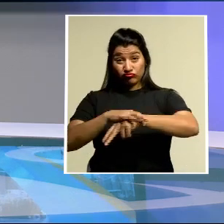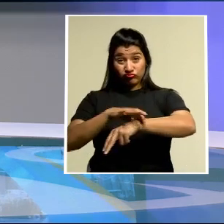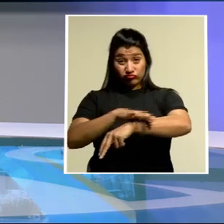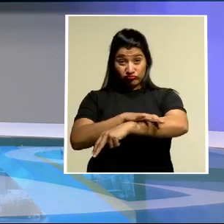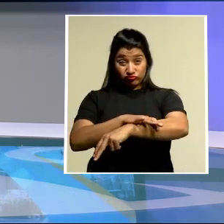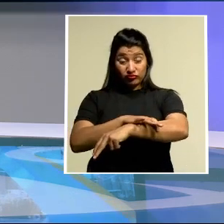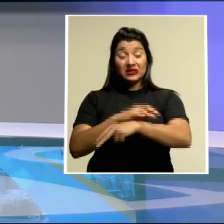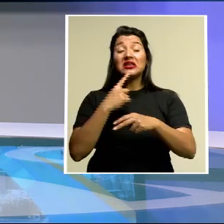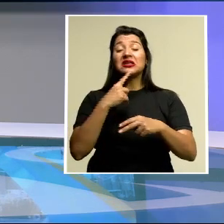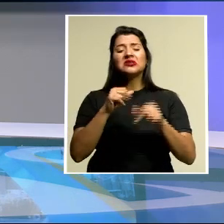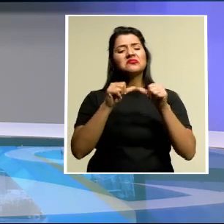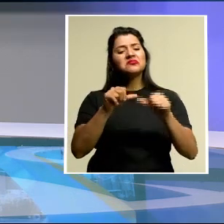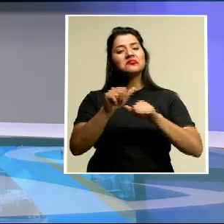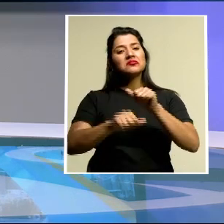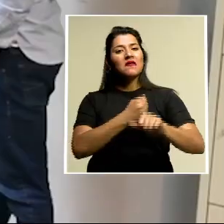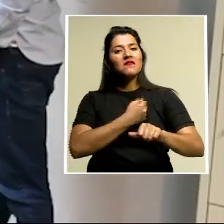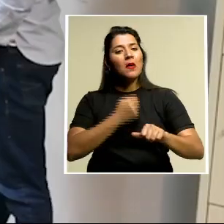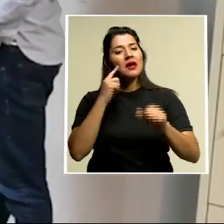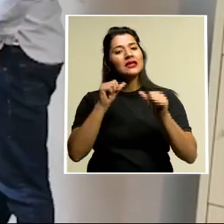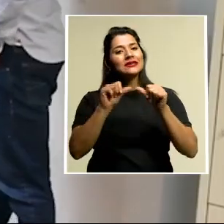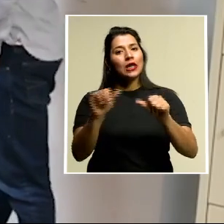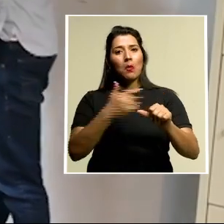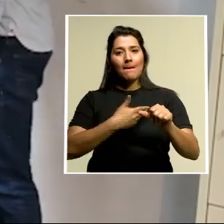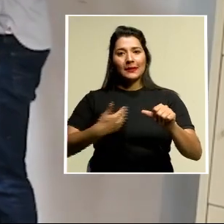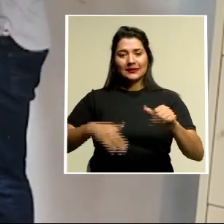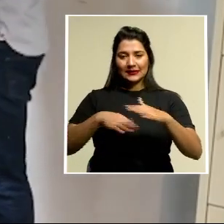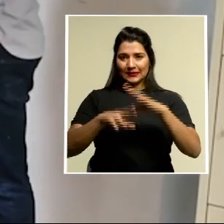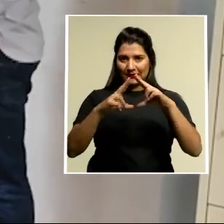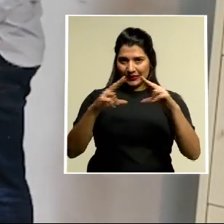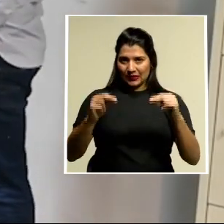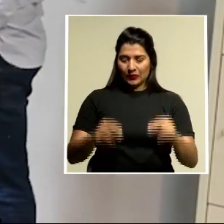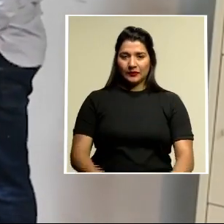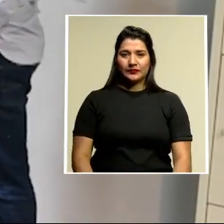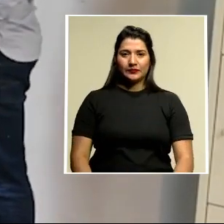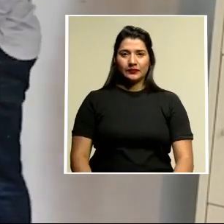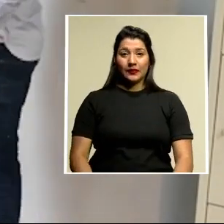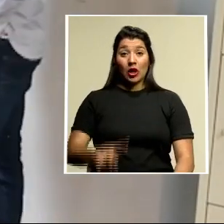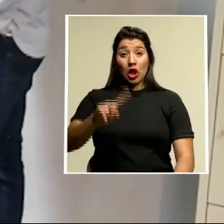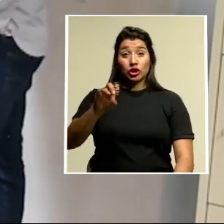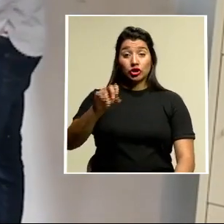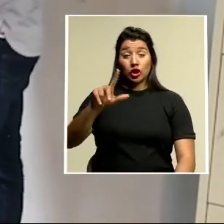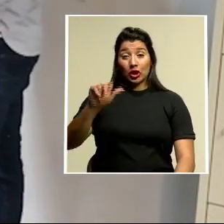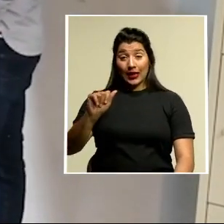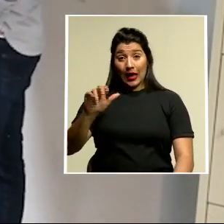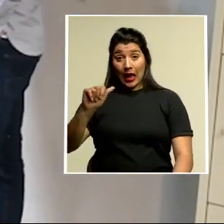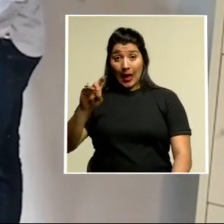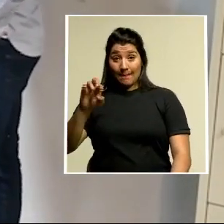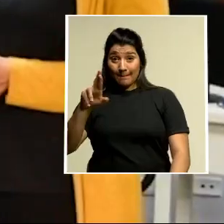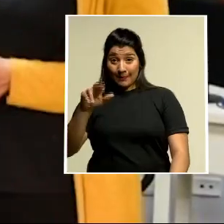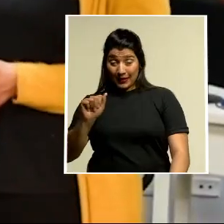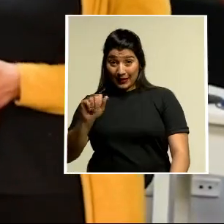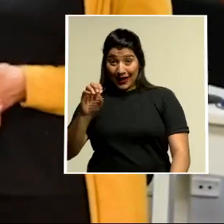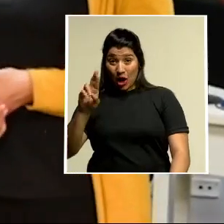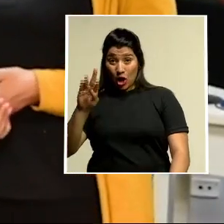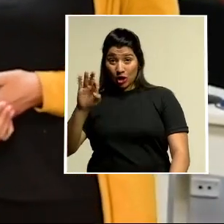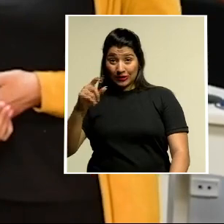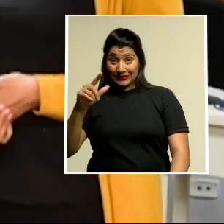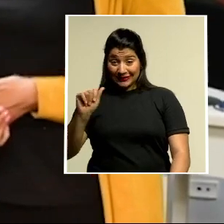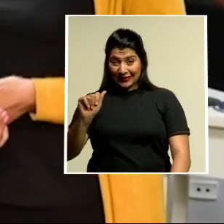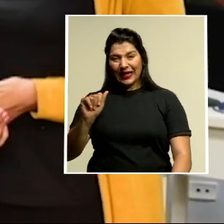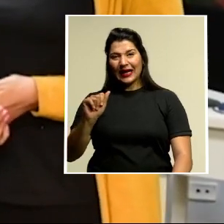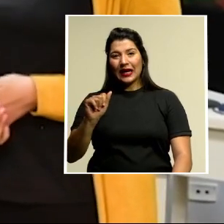de mi tema. Represento a la provincia de Alajuela, soy de San Ramón de Alajuela y los invito a que se acerquen y vean Audiotopía Bicentenario.